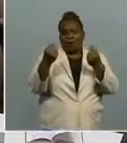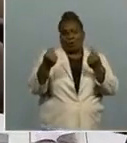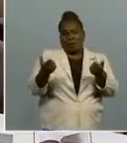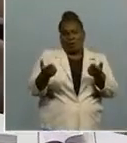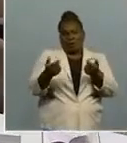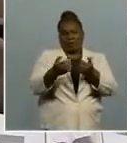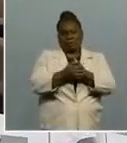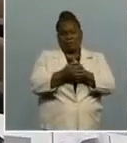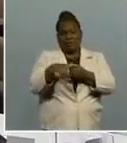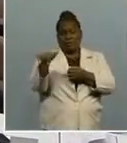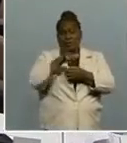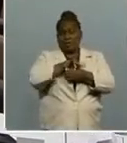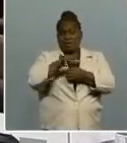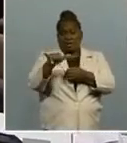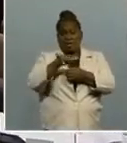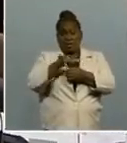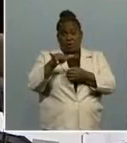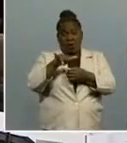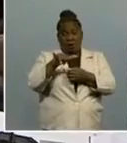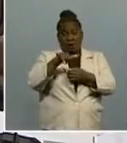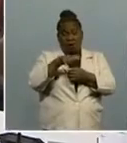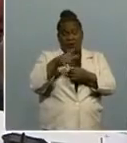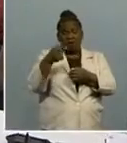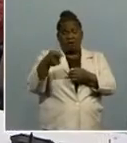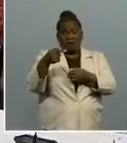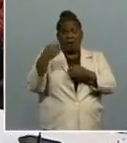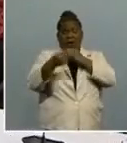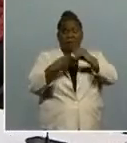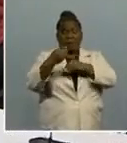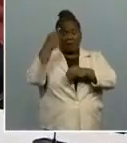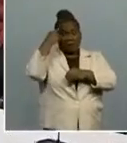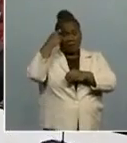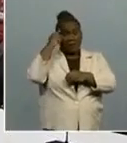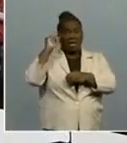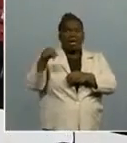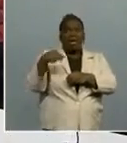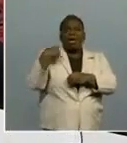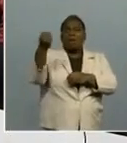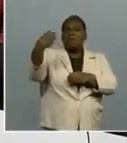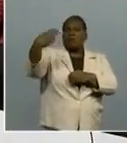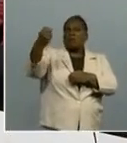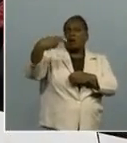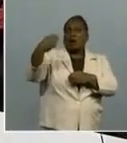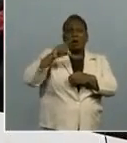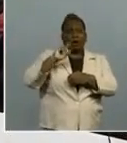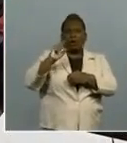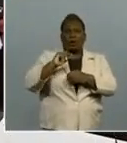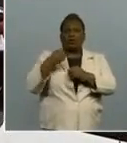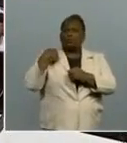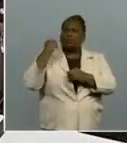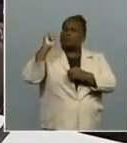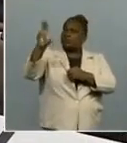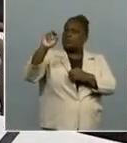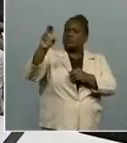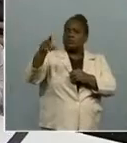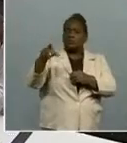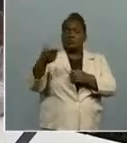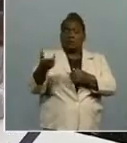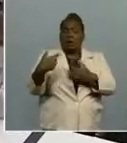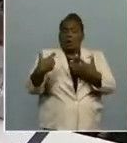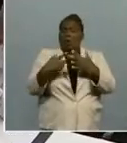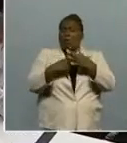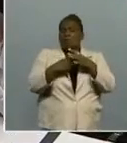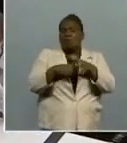impone también desterrar la mentalidad importadora para superar la crisis es necesario dinamizar el